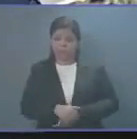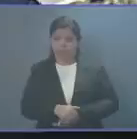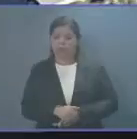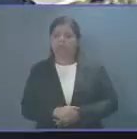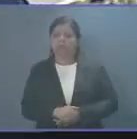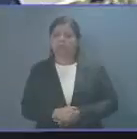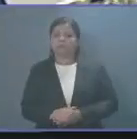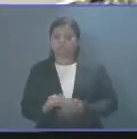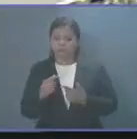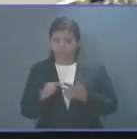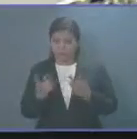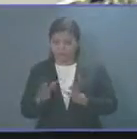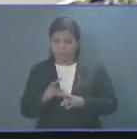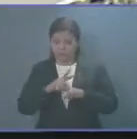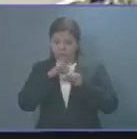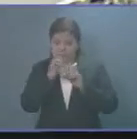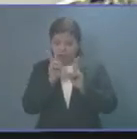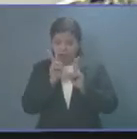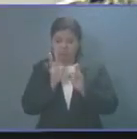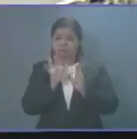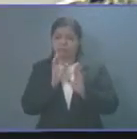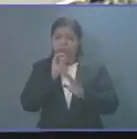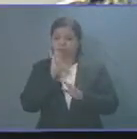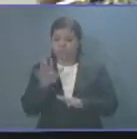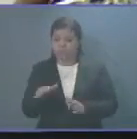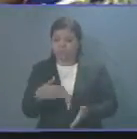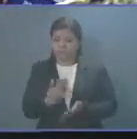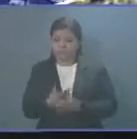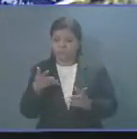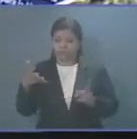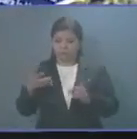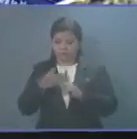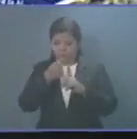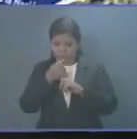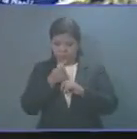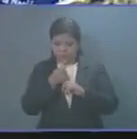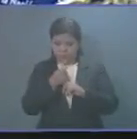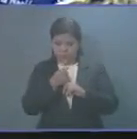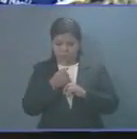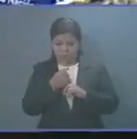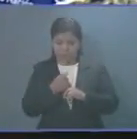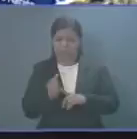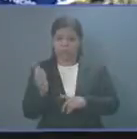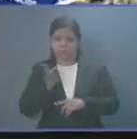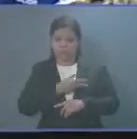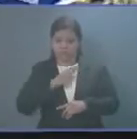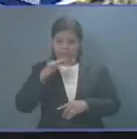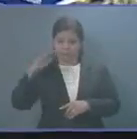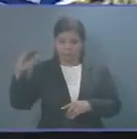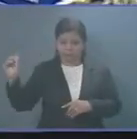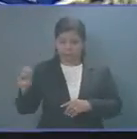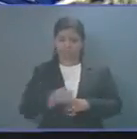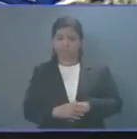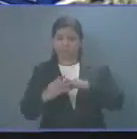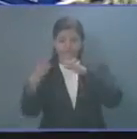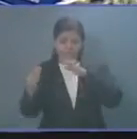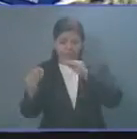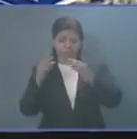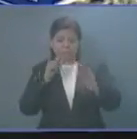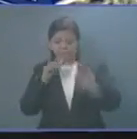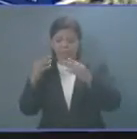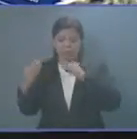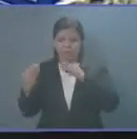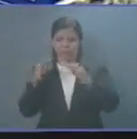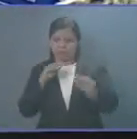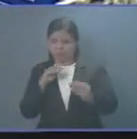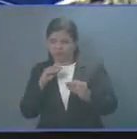paz y que está planteado también en el espíritu de la agenda interpartidaria para la nación, diálogo político para la generación